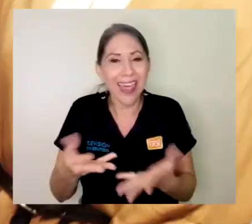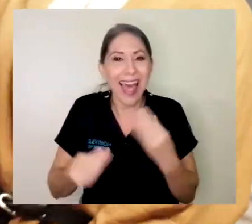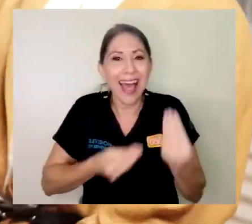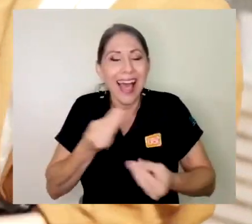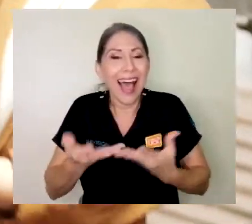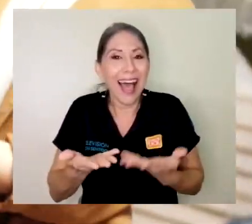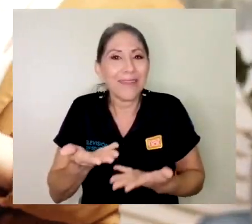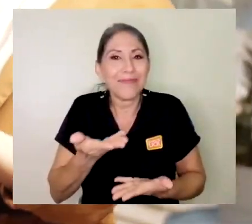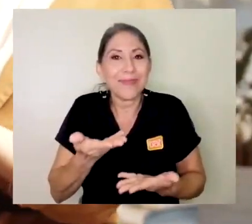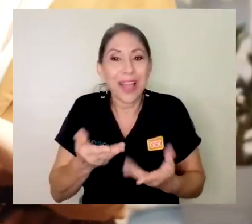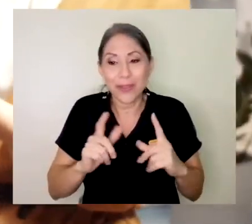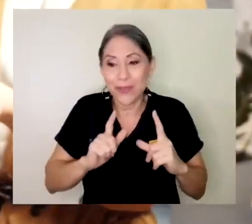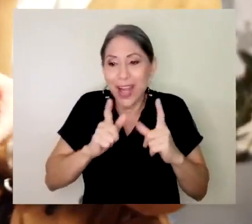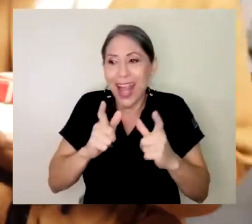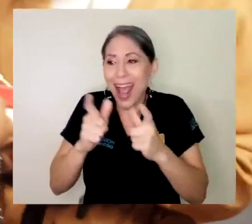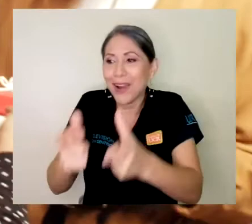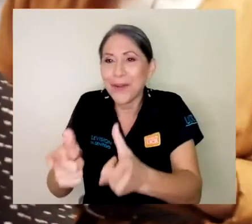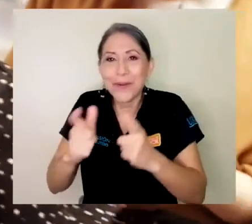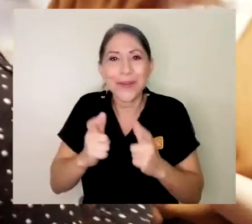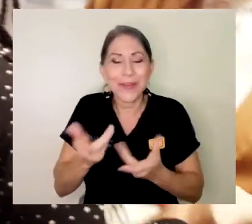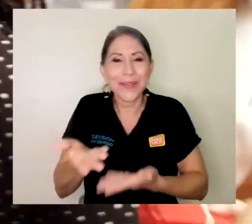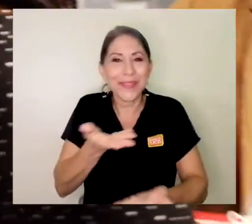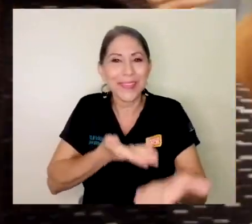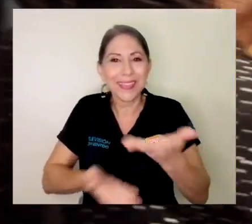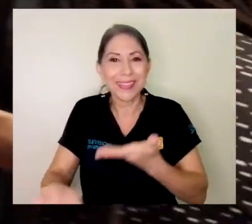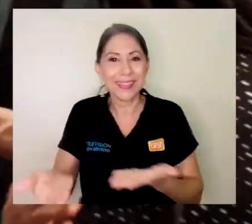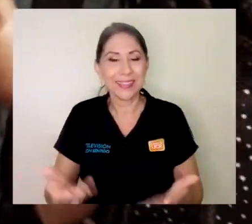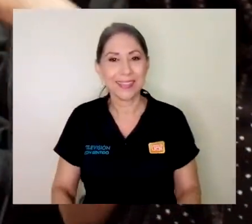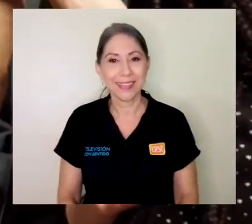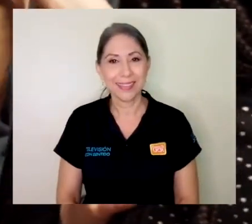¿verdad? A intercambiar un regalo.